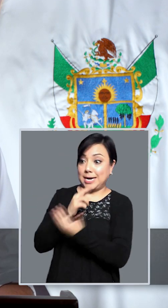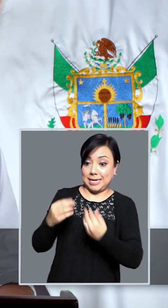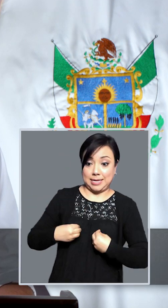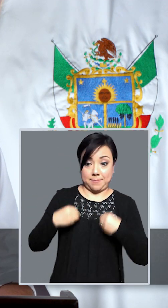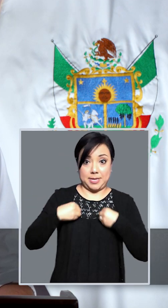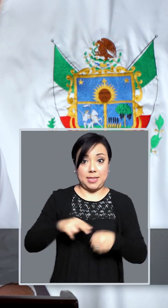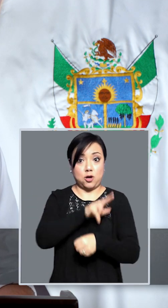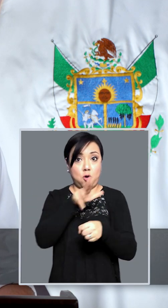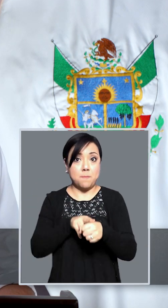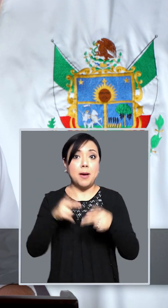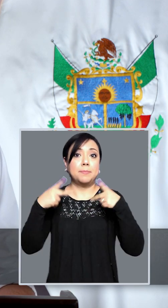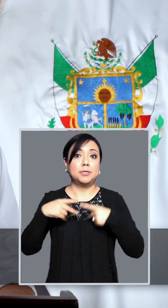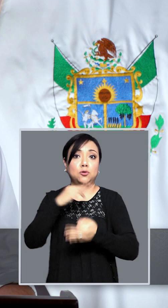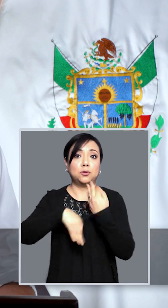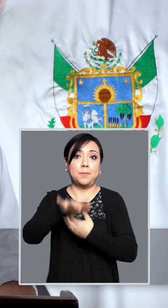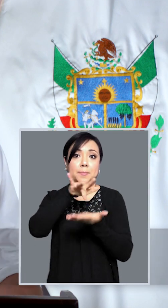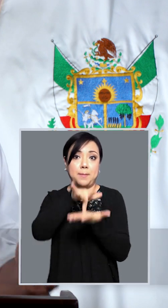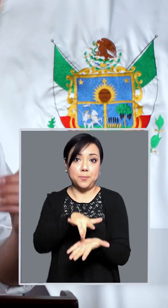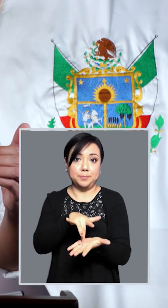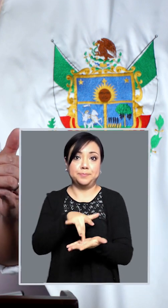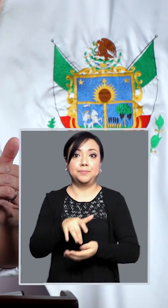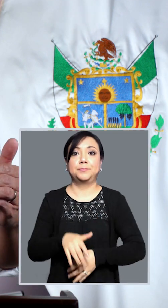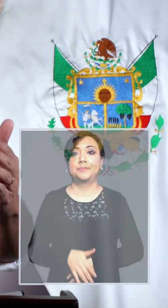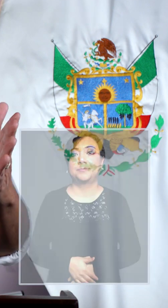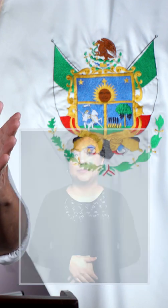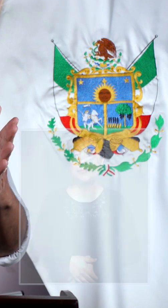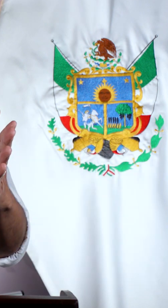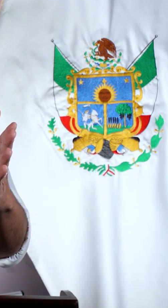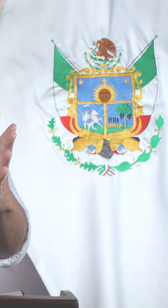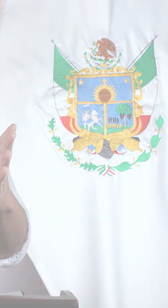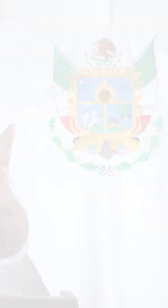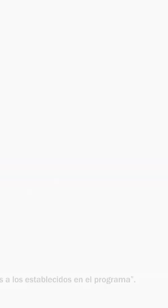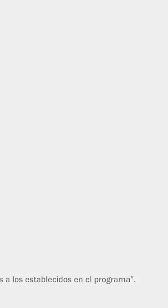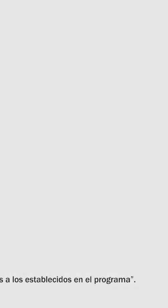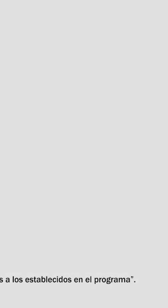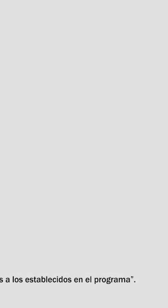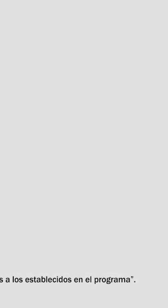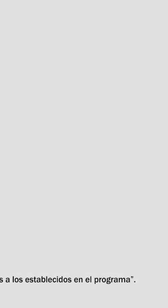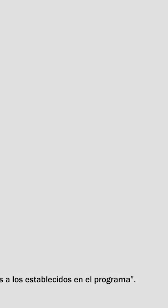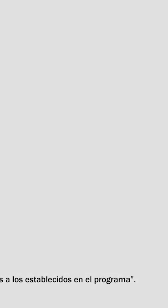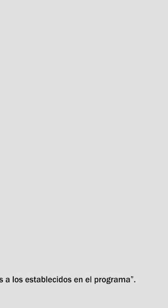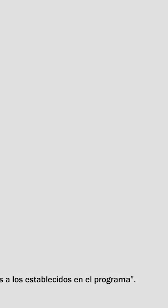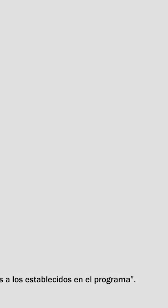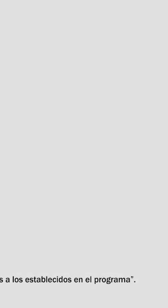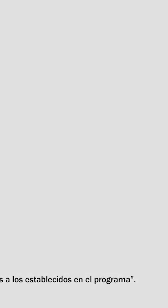y superar con tus mejores ideas regresar depende de todos